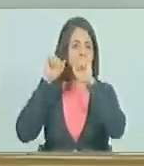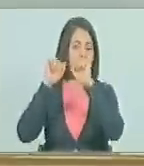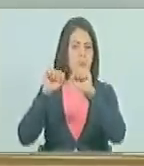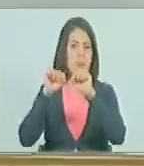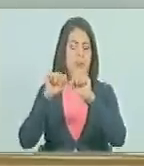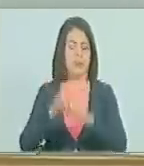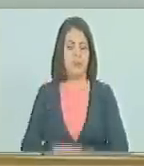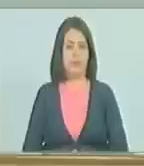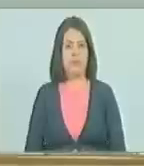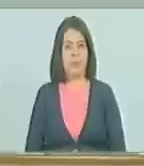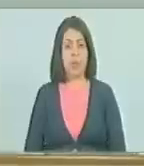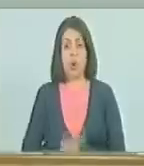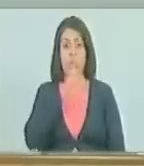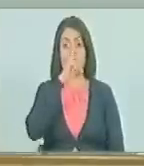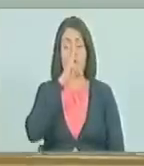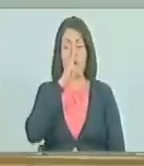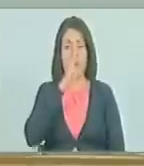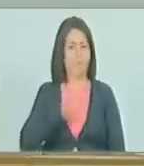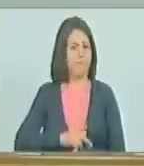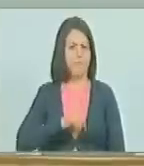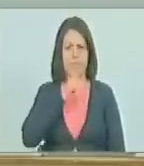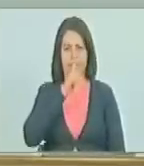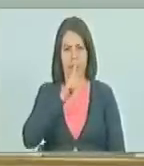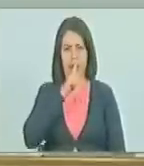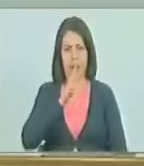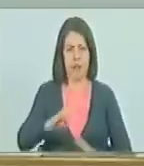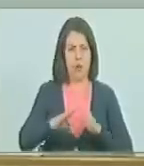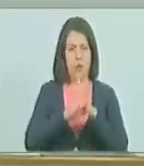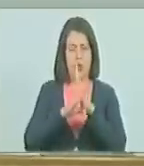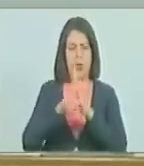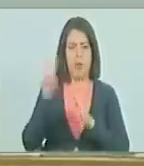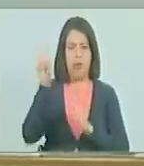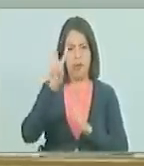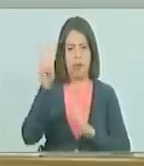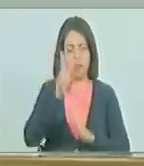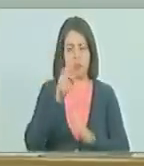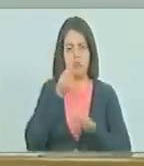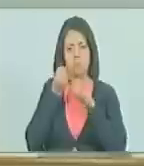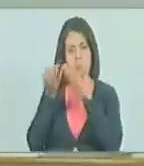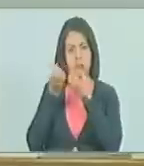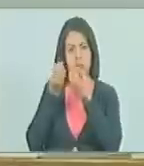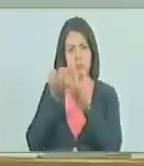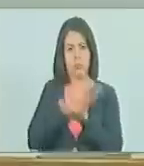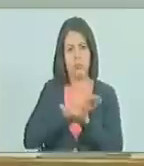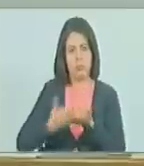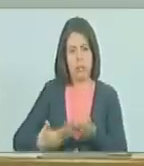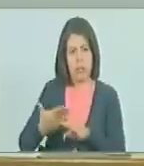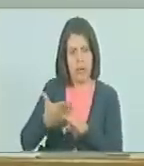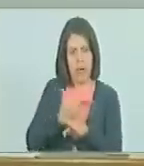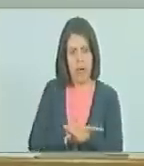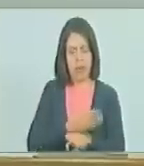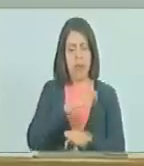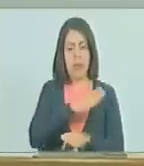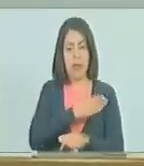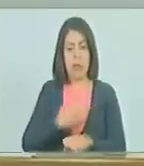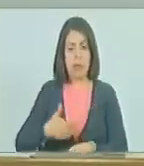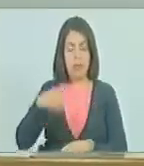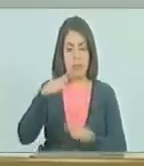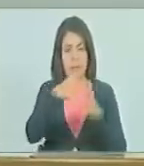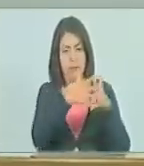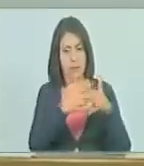repudio a las nefastas e impertinentes declaraciones contra Venezuela realizadas por parte del expresidente de los Estados